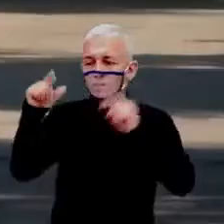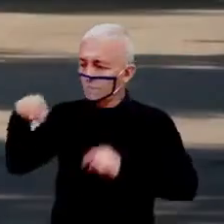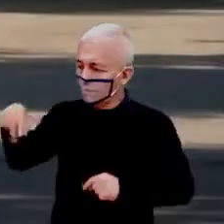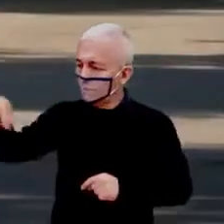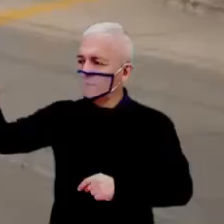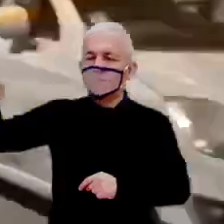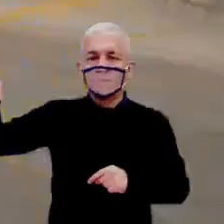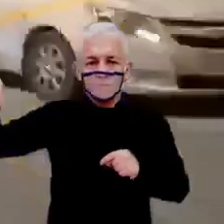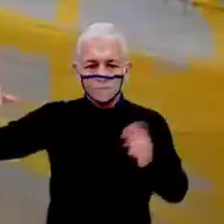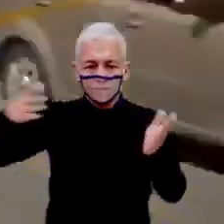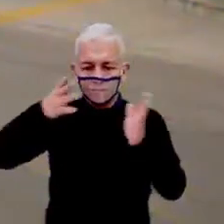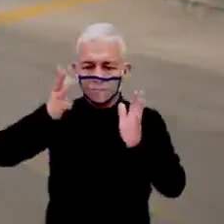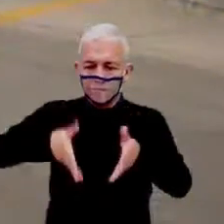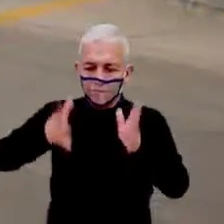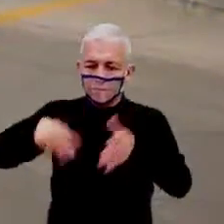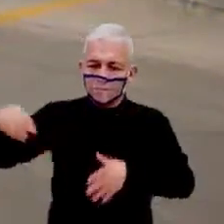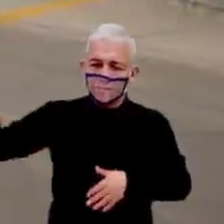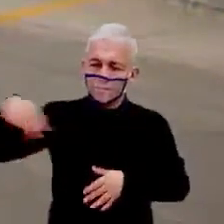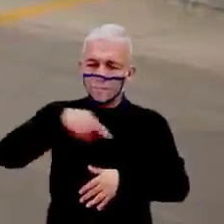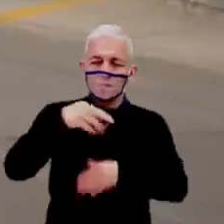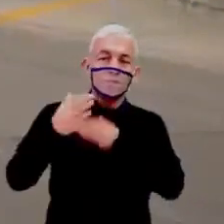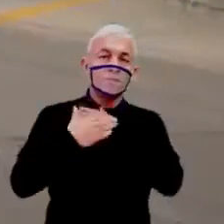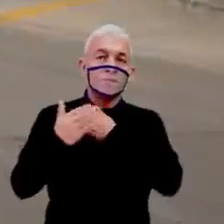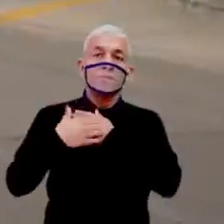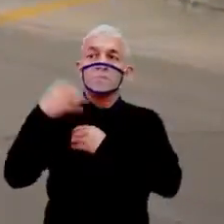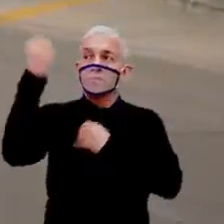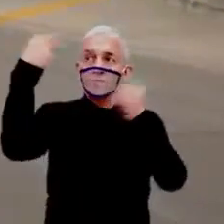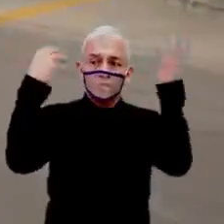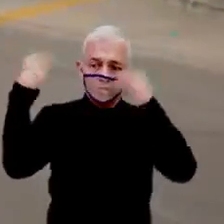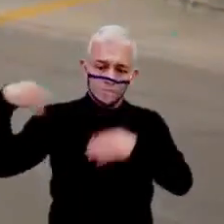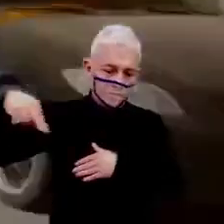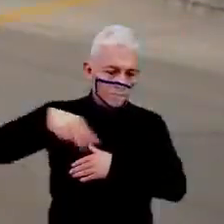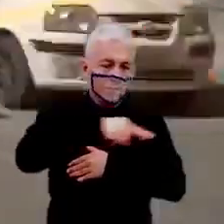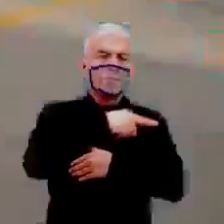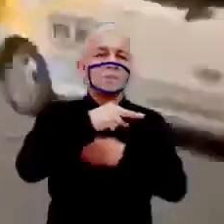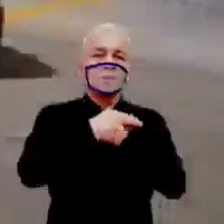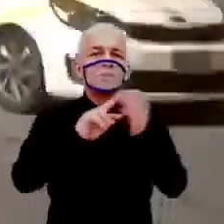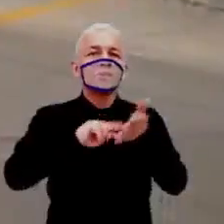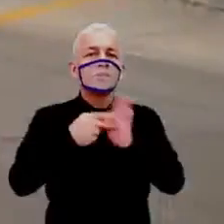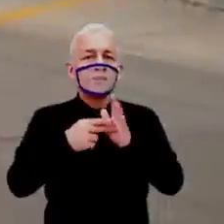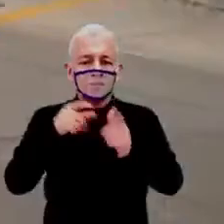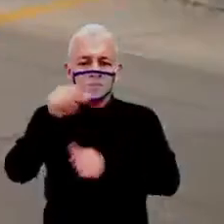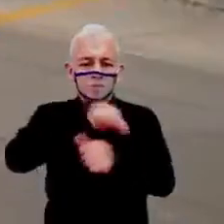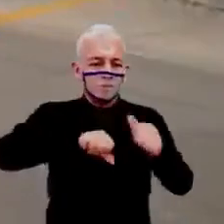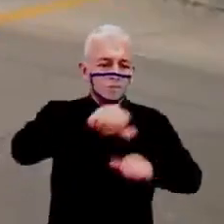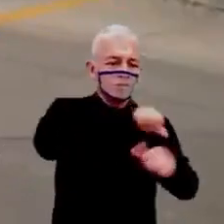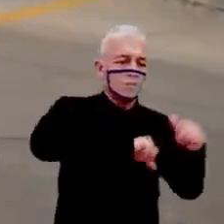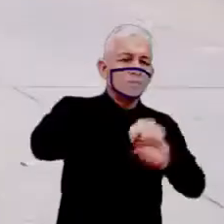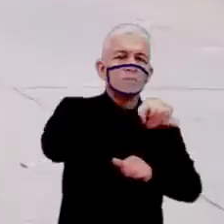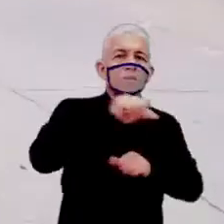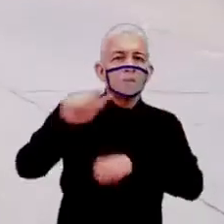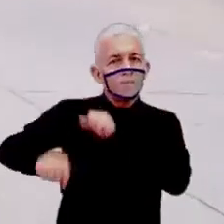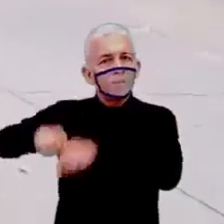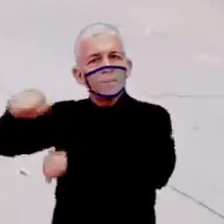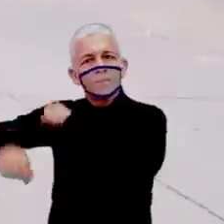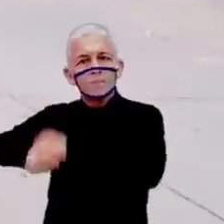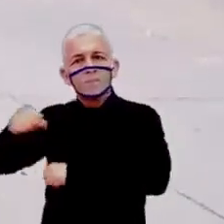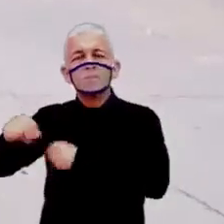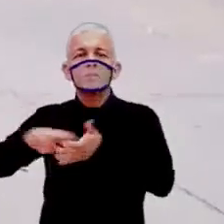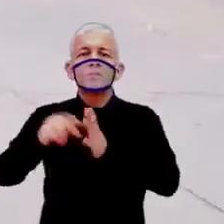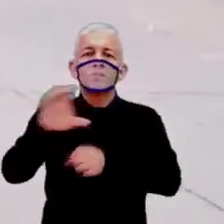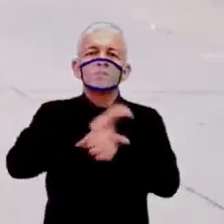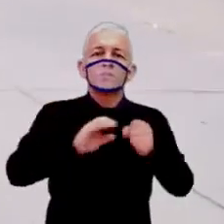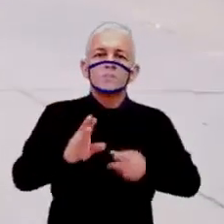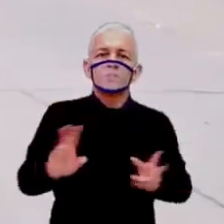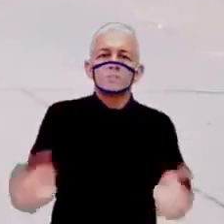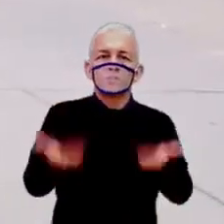libremente, tranquilamente, con arborización, señalización y sobre todo protegidos, y además que haya circulación masiva de bicicletas, será una ciudad saludable